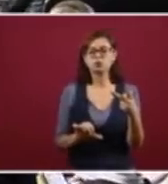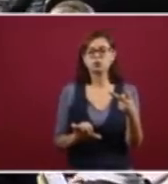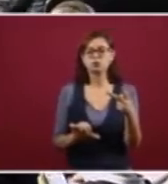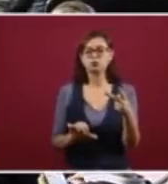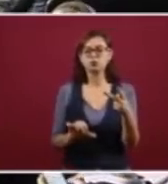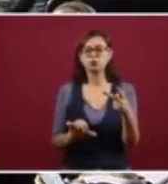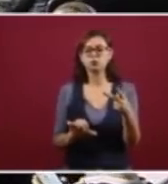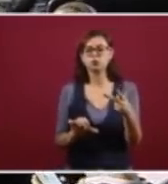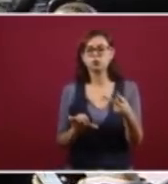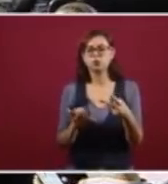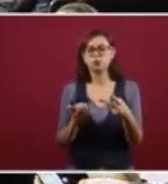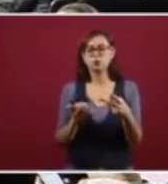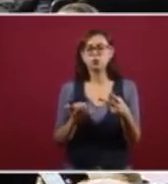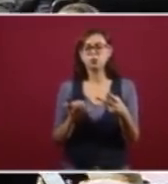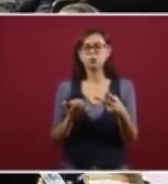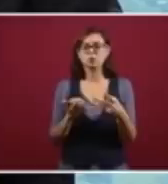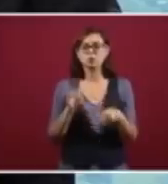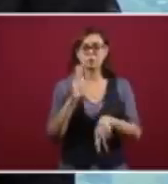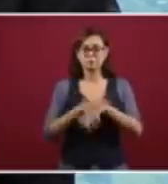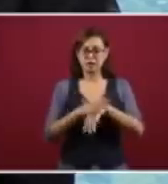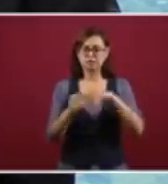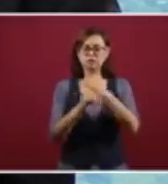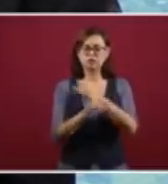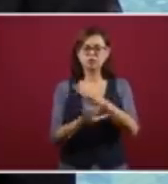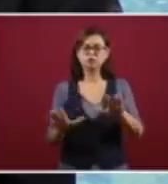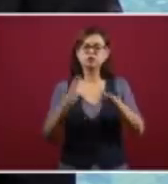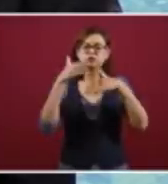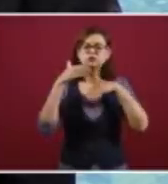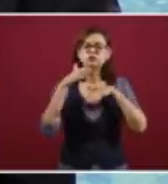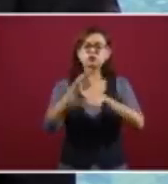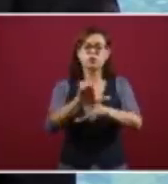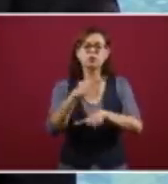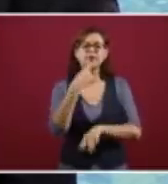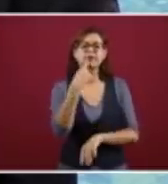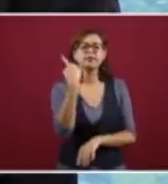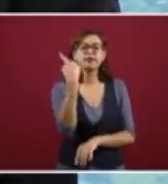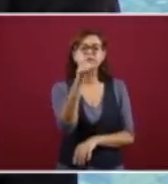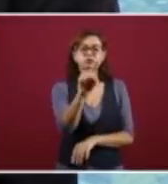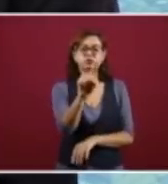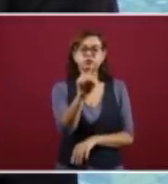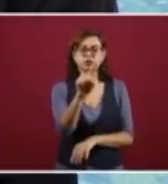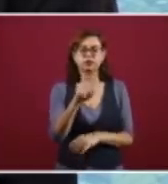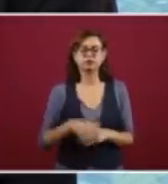se informa sobre denuncias presentadas